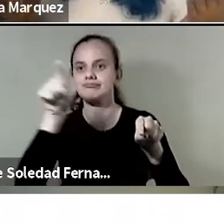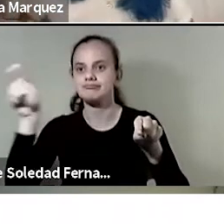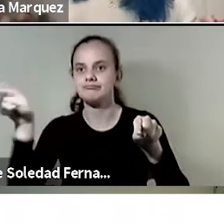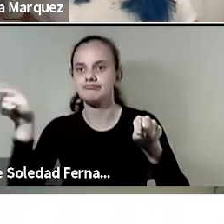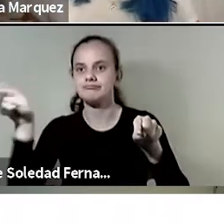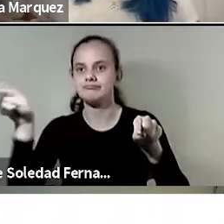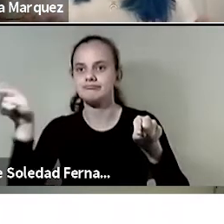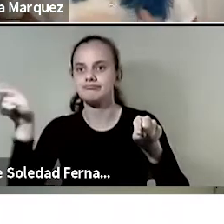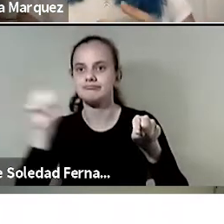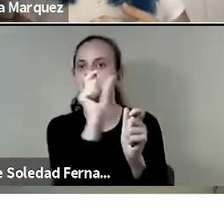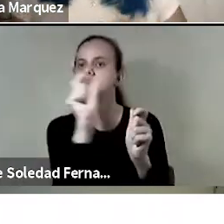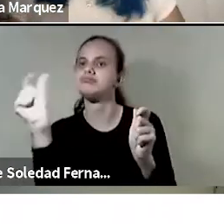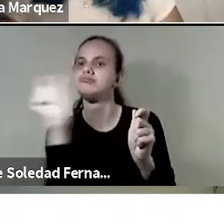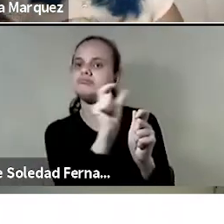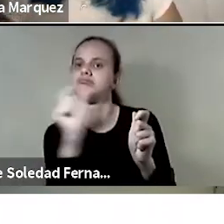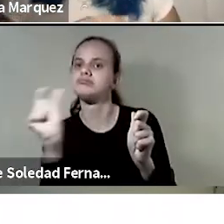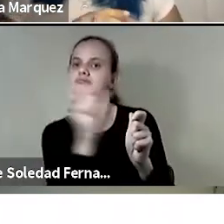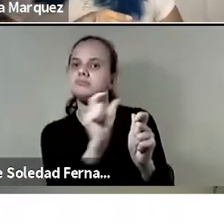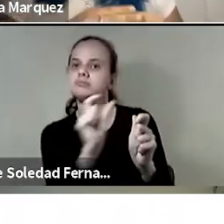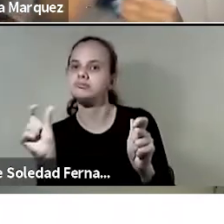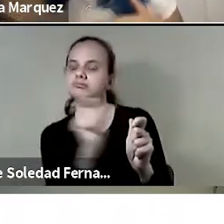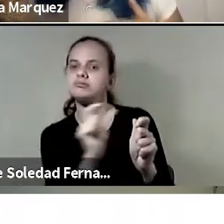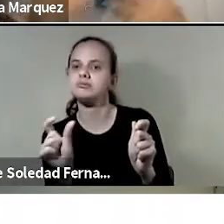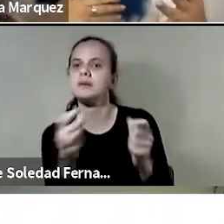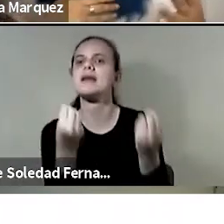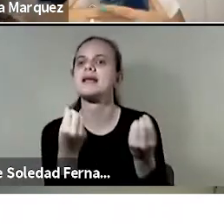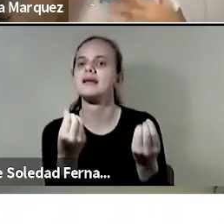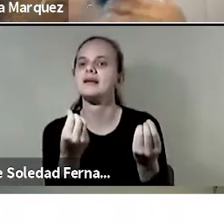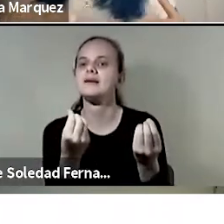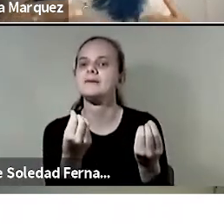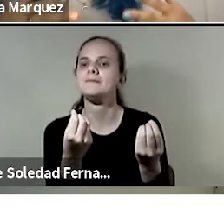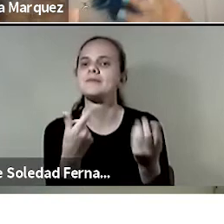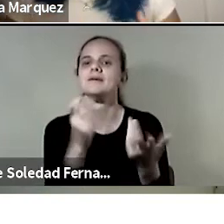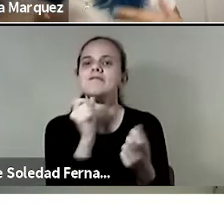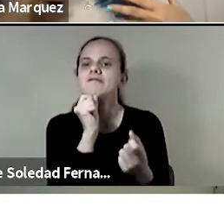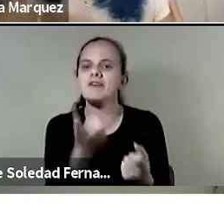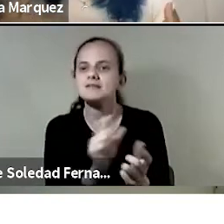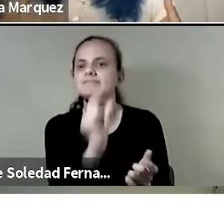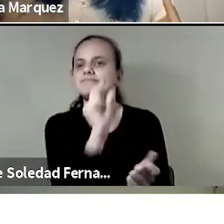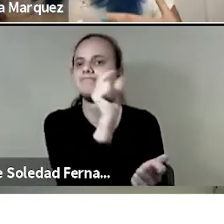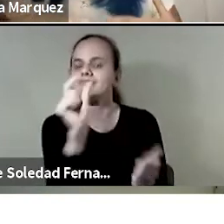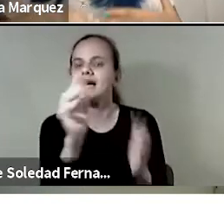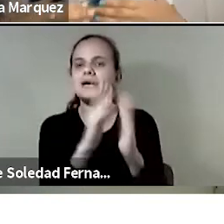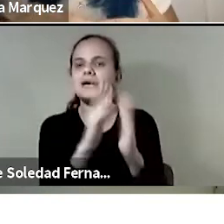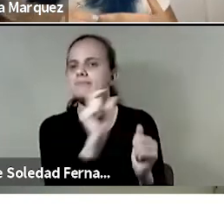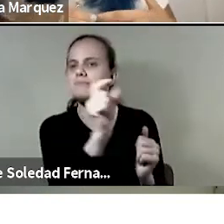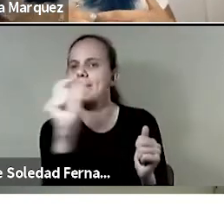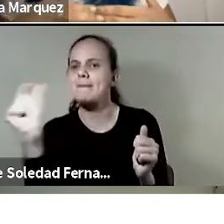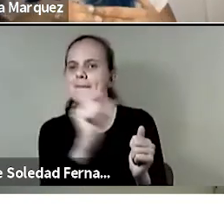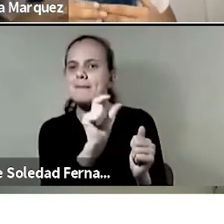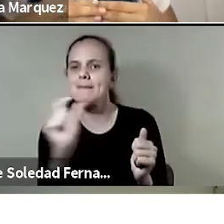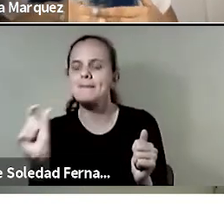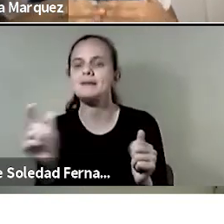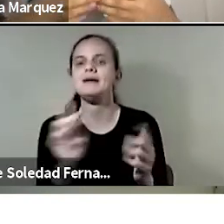teclas Tab, ¿sí? Con la tecla Tab nos podríamos mover por todos los elementos que son operables. Esto permite